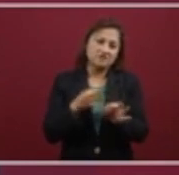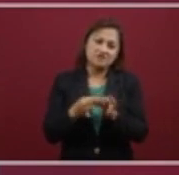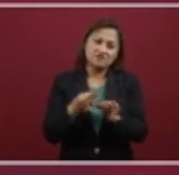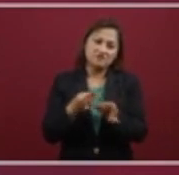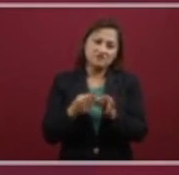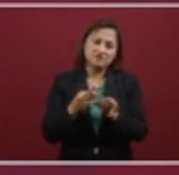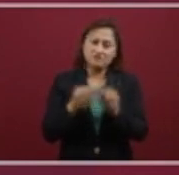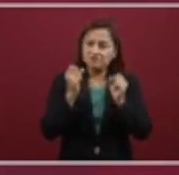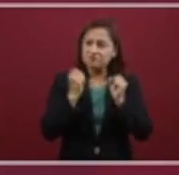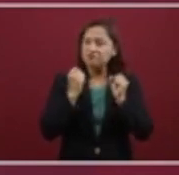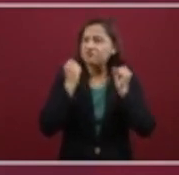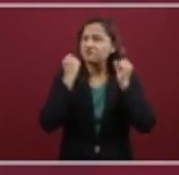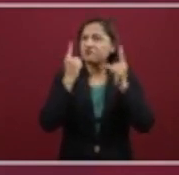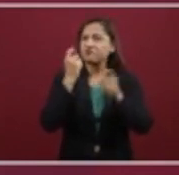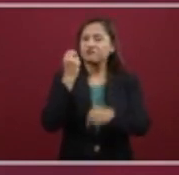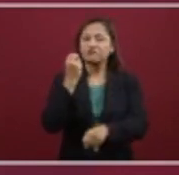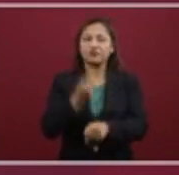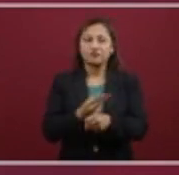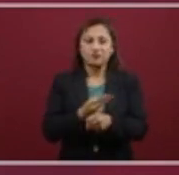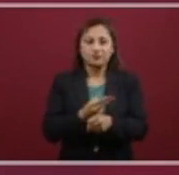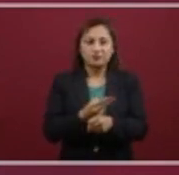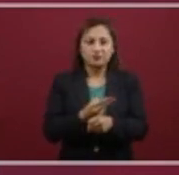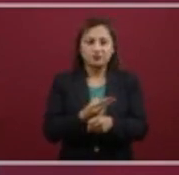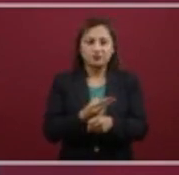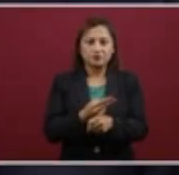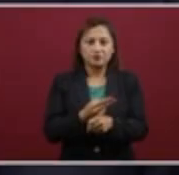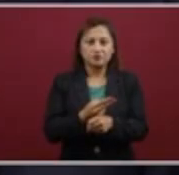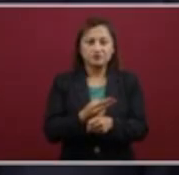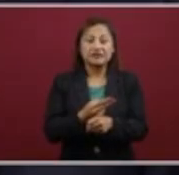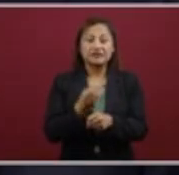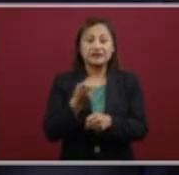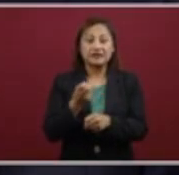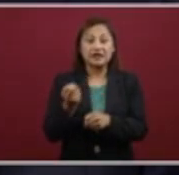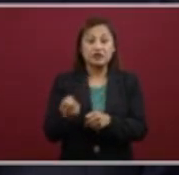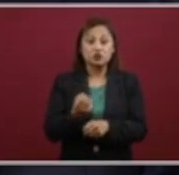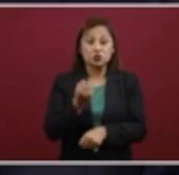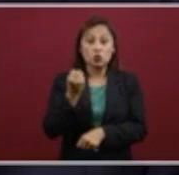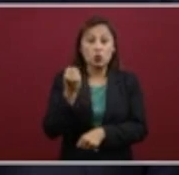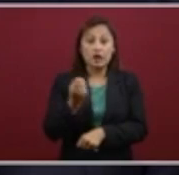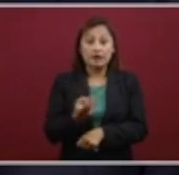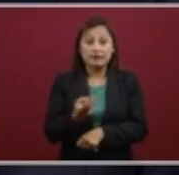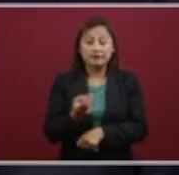levantarse temprano. Los pedacitos de suerte